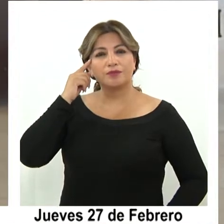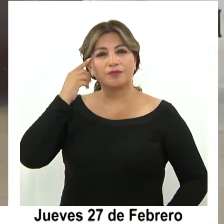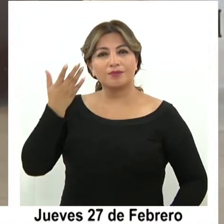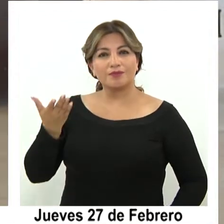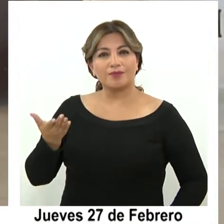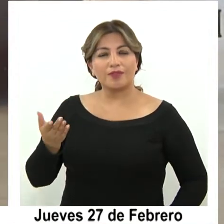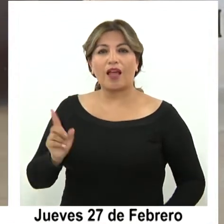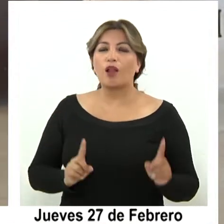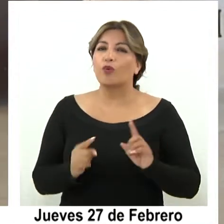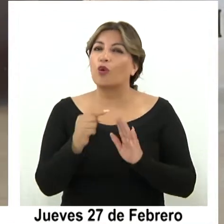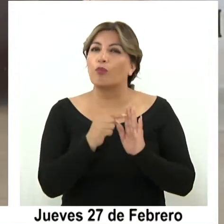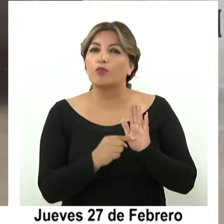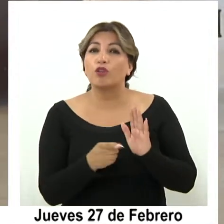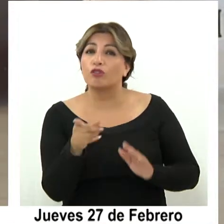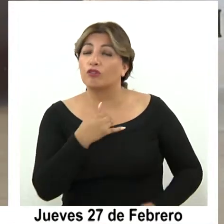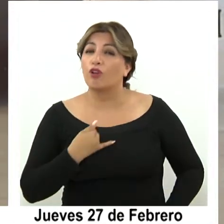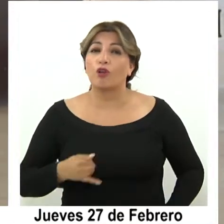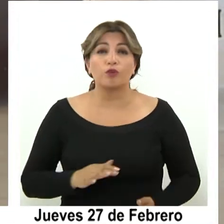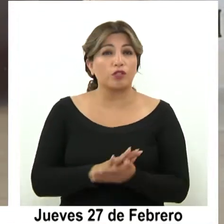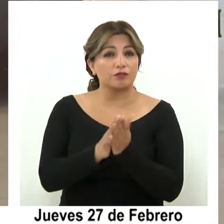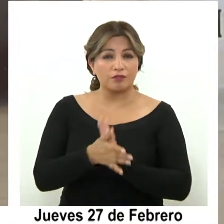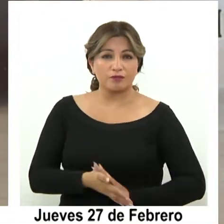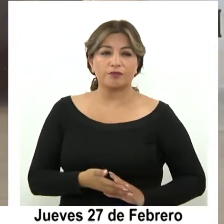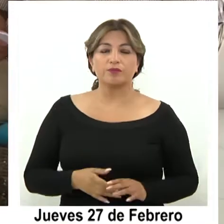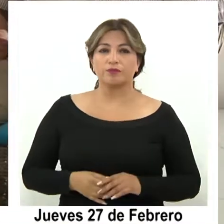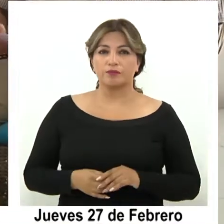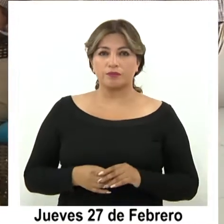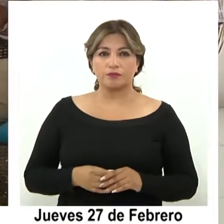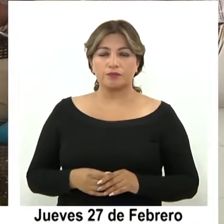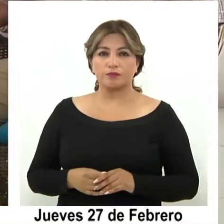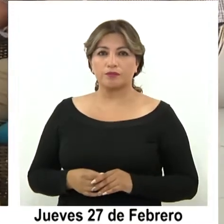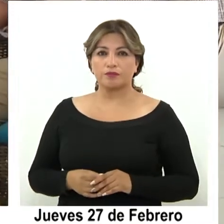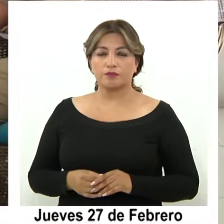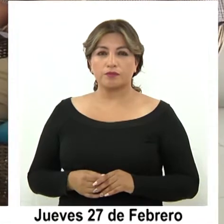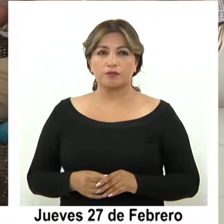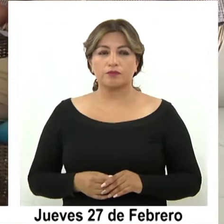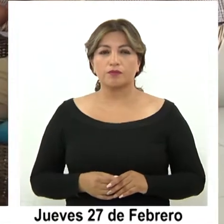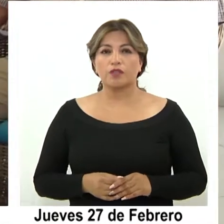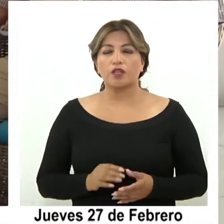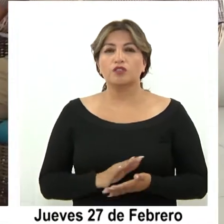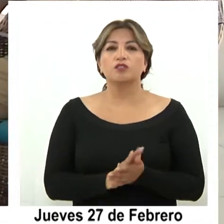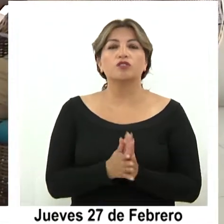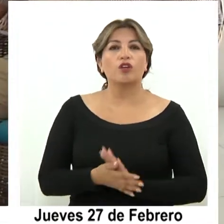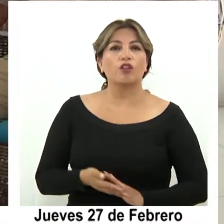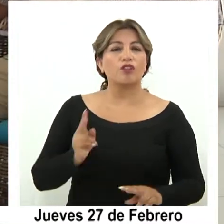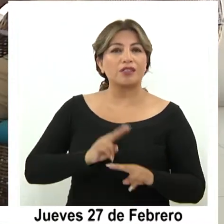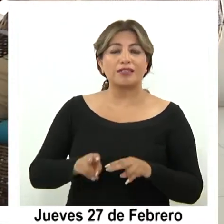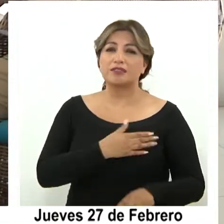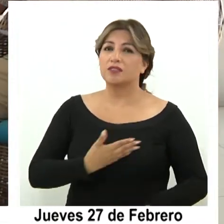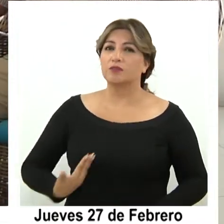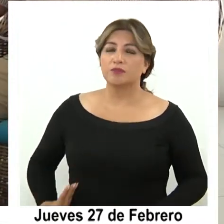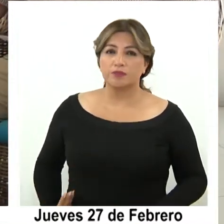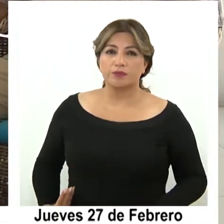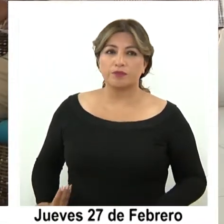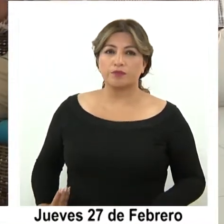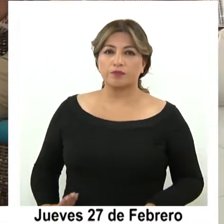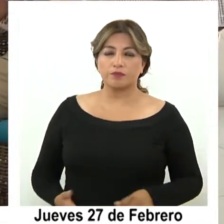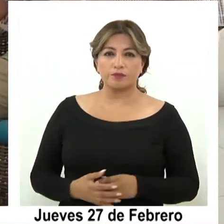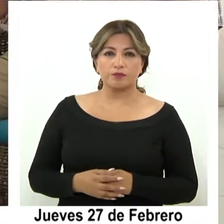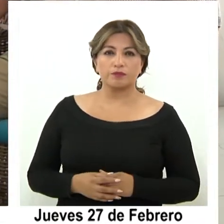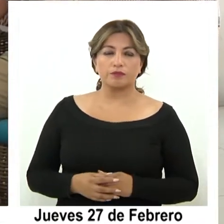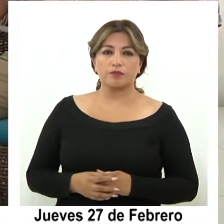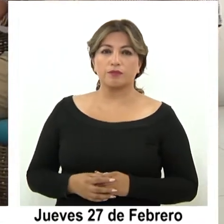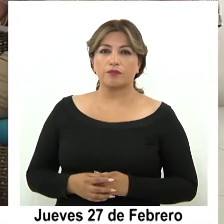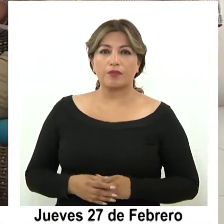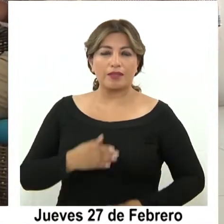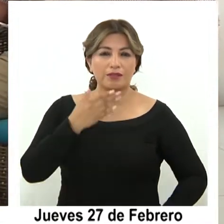le encuentren ciertos puntos que no les parezcan del todo satisfactorios. Ahora, todo esto que se está anunciando, que anunció el presidente, que usted nos está explicando en esta